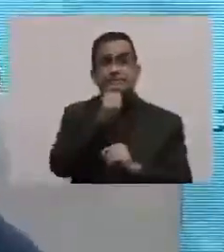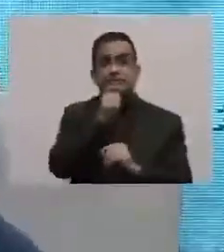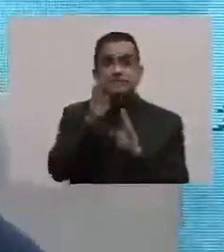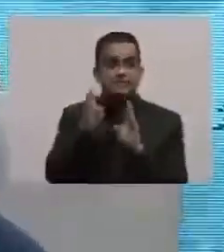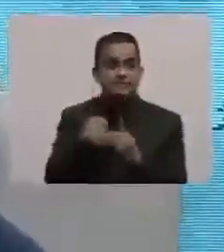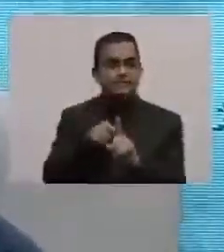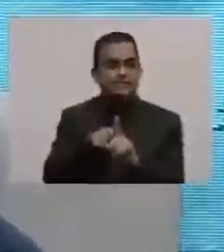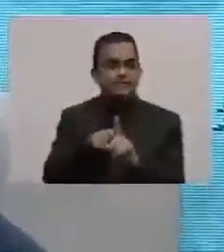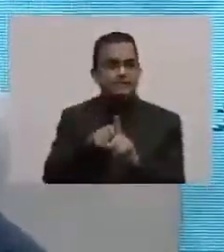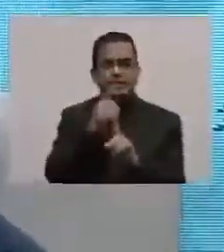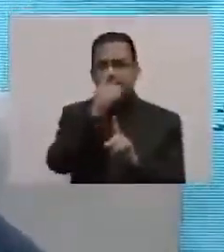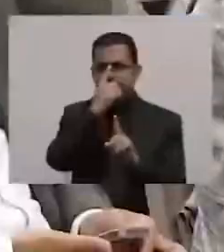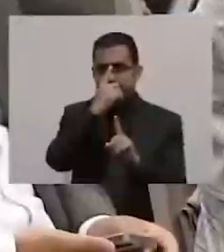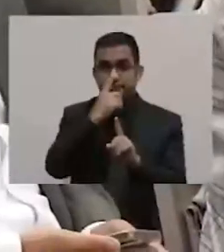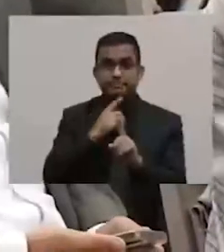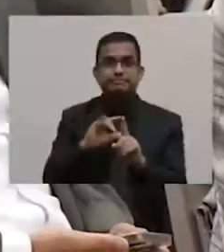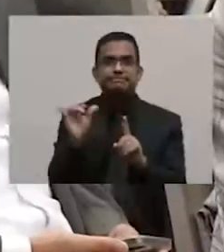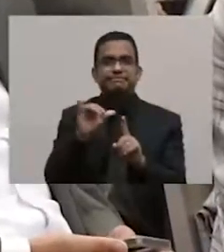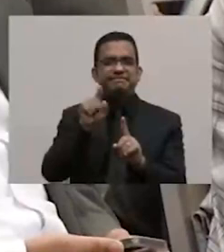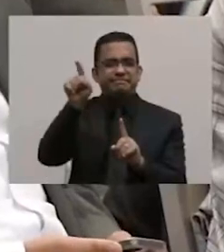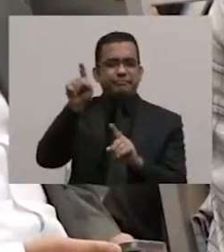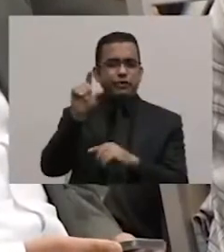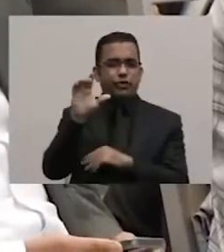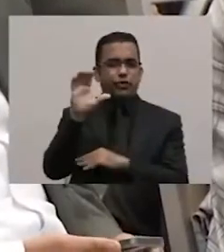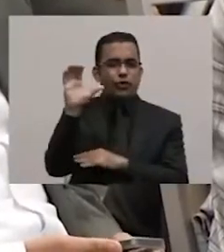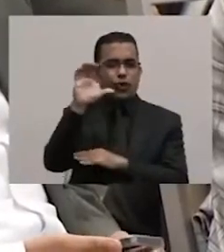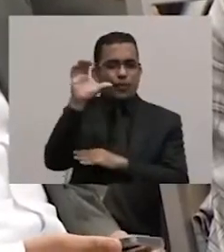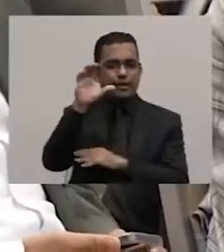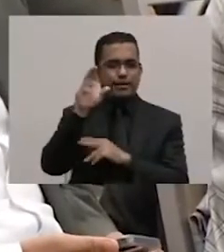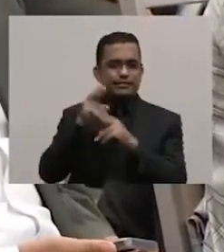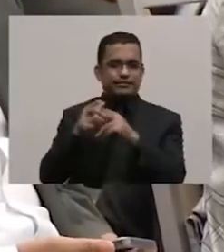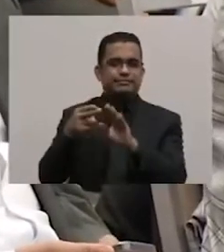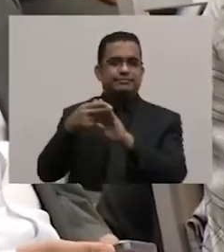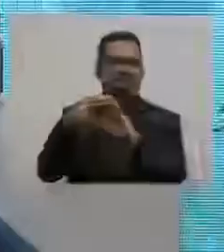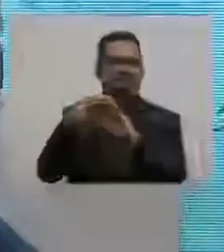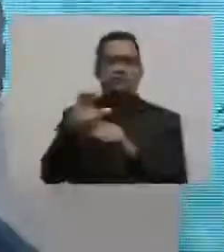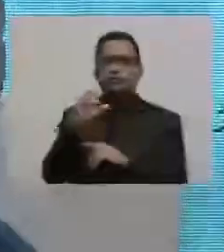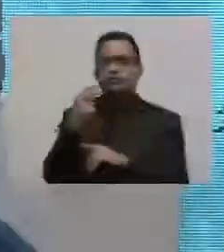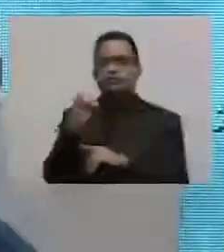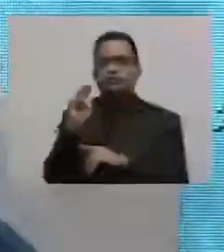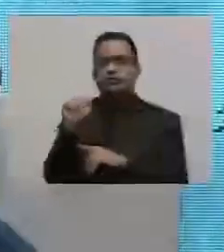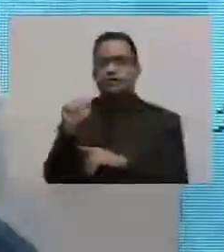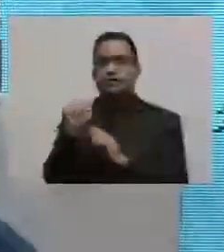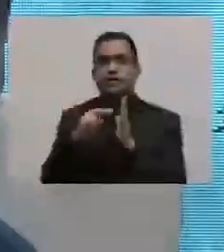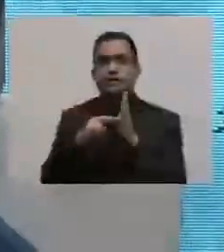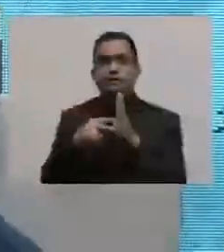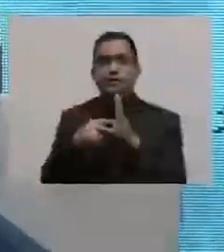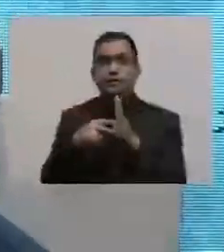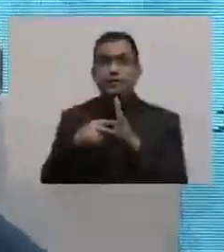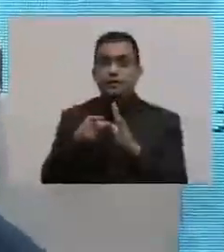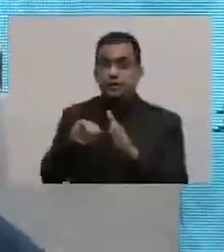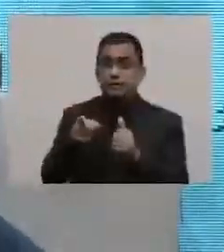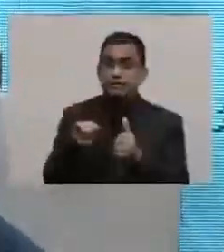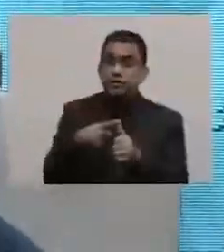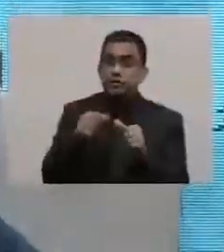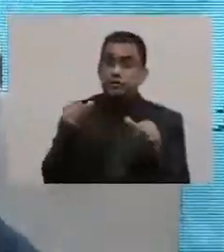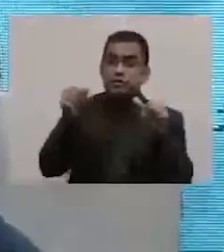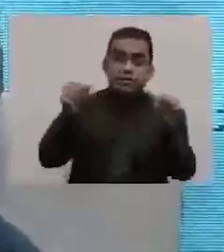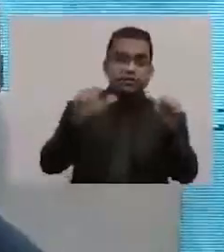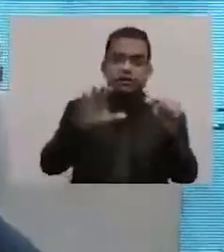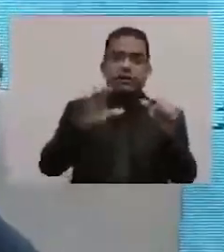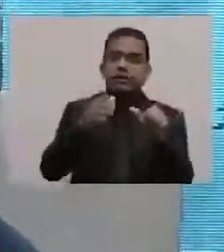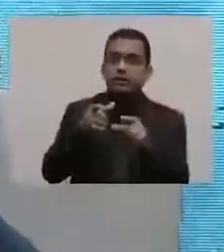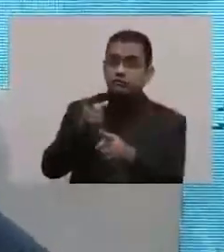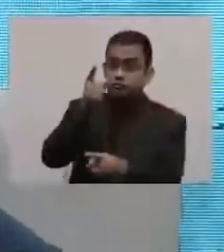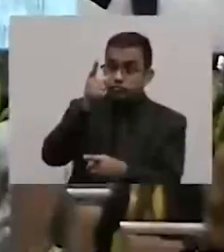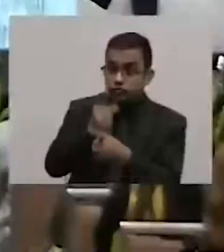que la chiva, le dicen en Colombia, nosotros el palo, no es el que da la noticia primero, sino el primero que la da bien. Pero eso